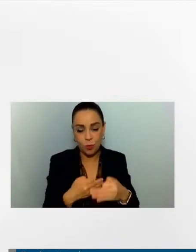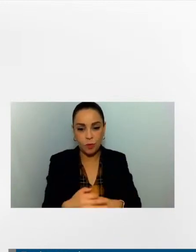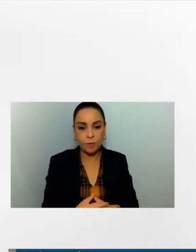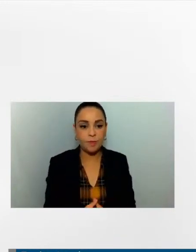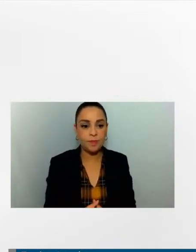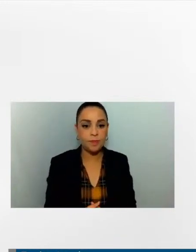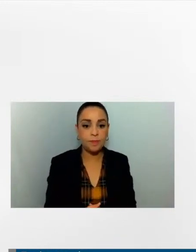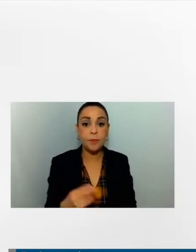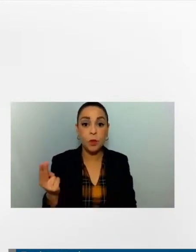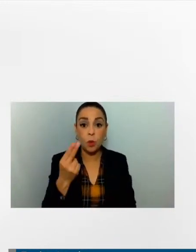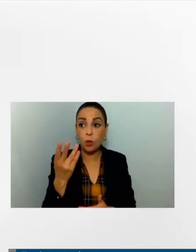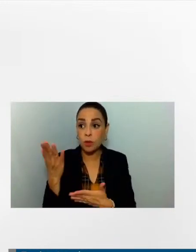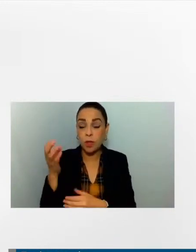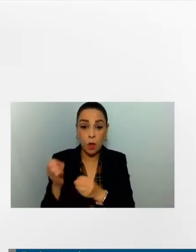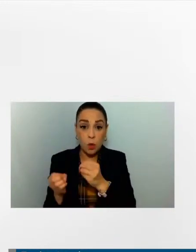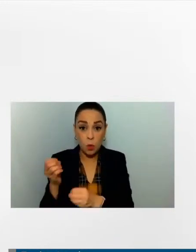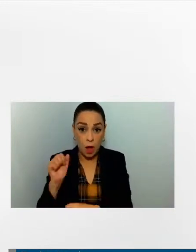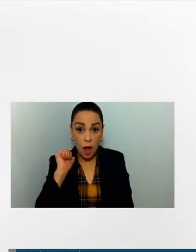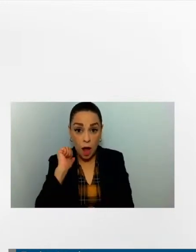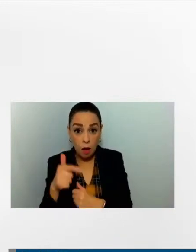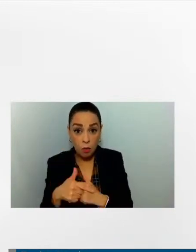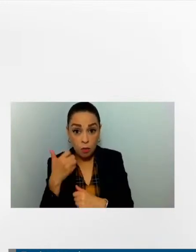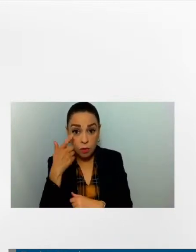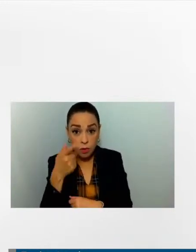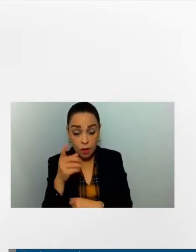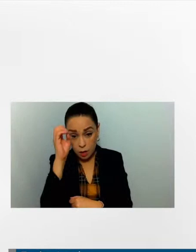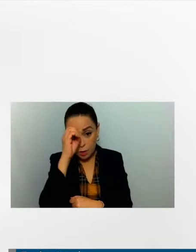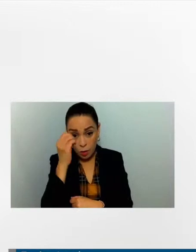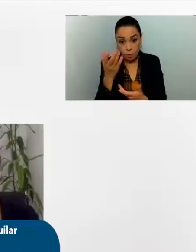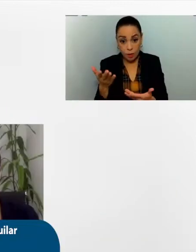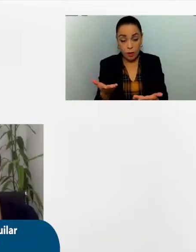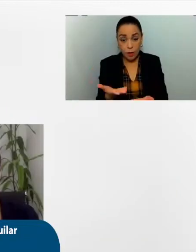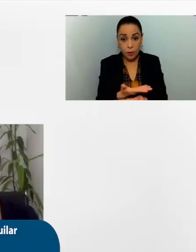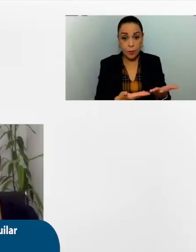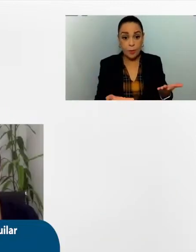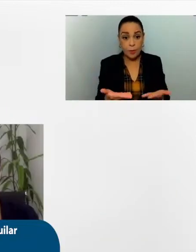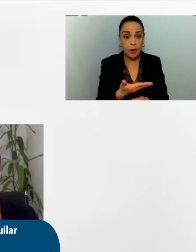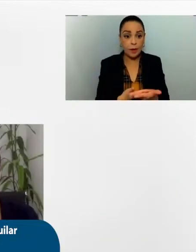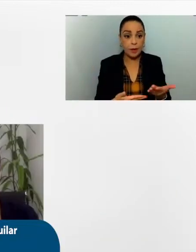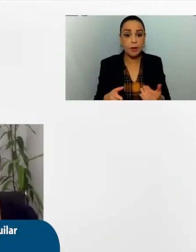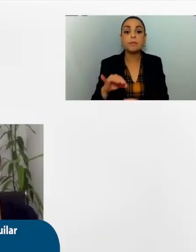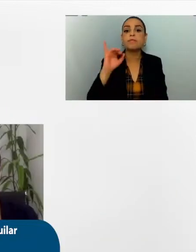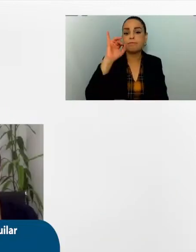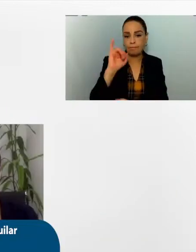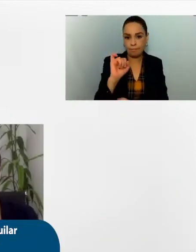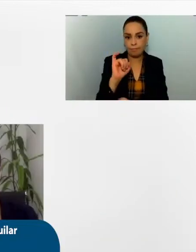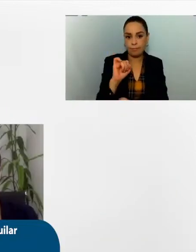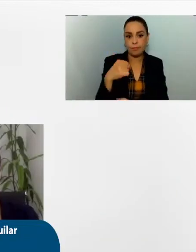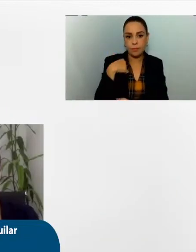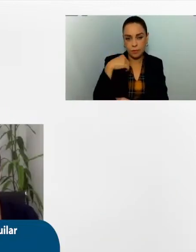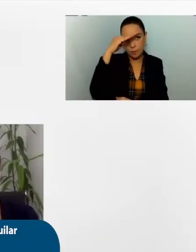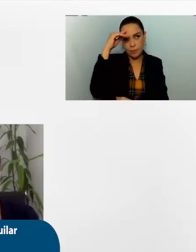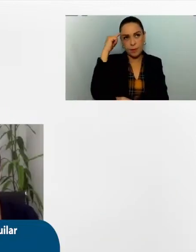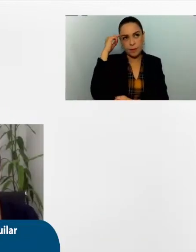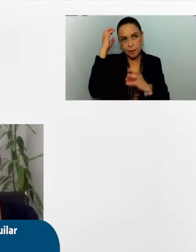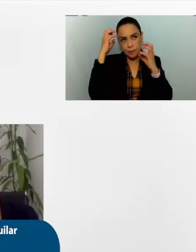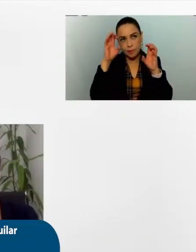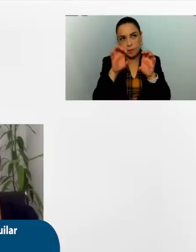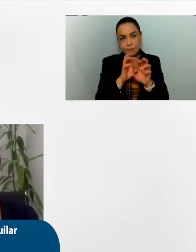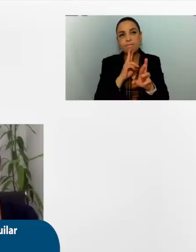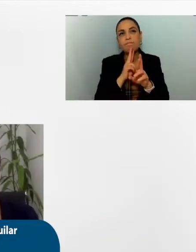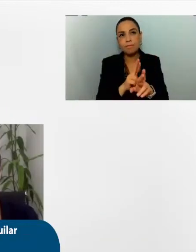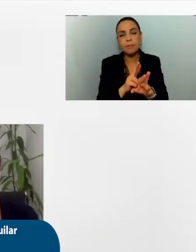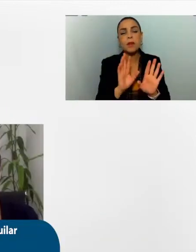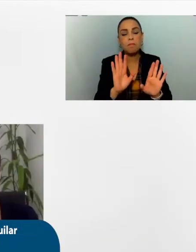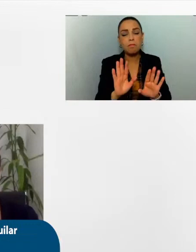¿Usted tiene algún comentario, jueza? Sí, quizá la reflexión que me lleva a esta pregunta es, a